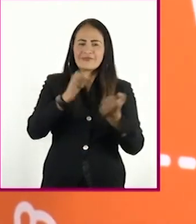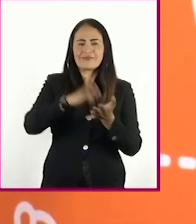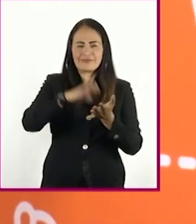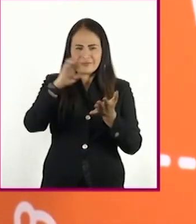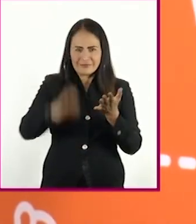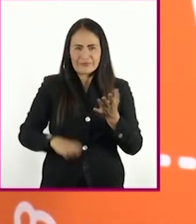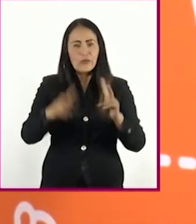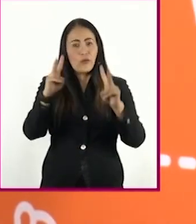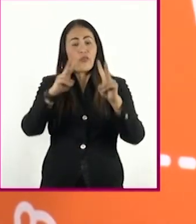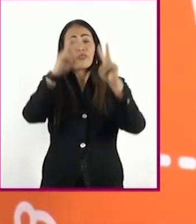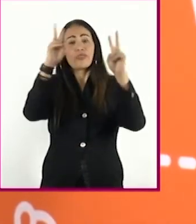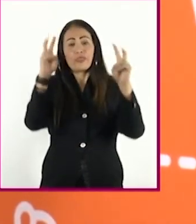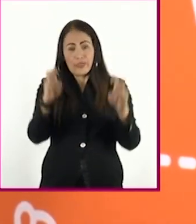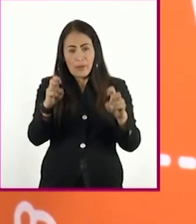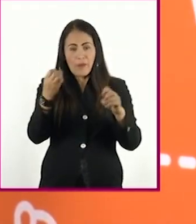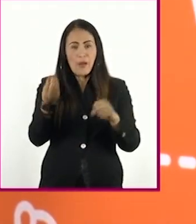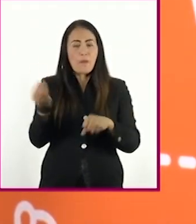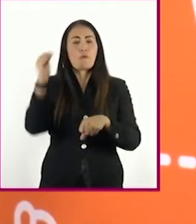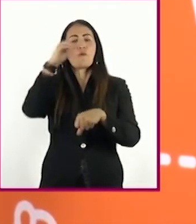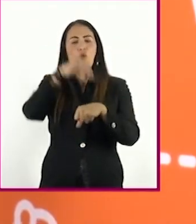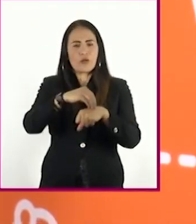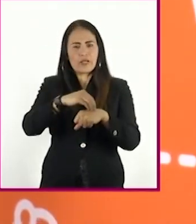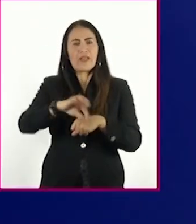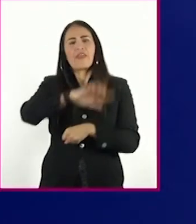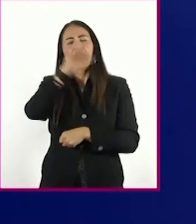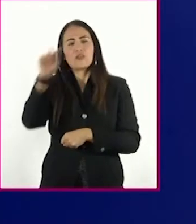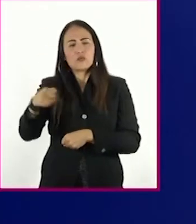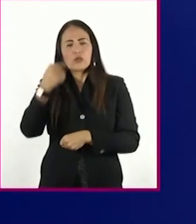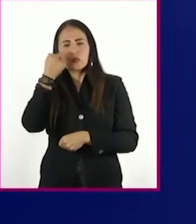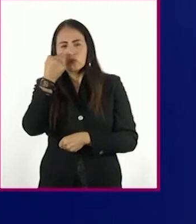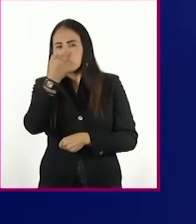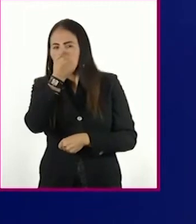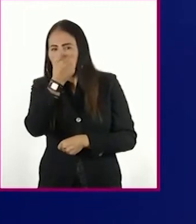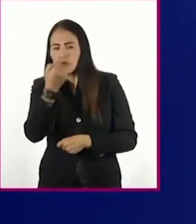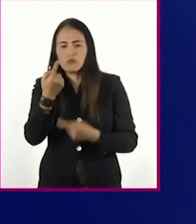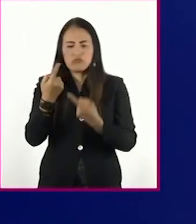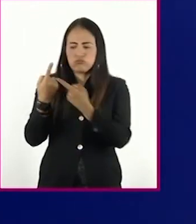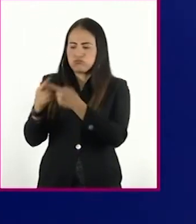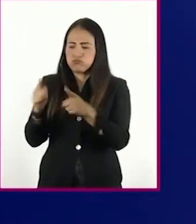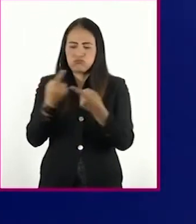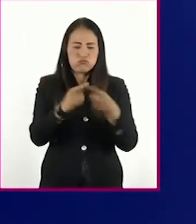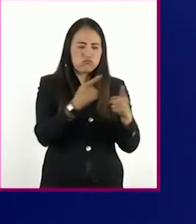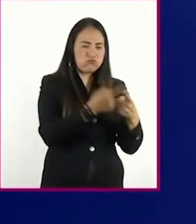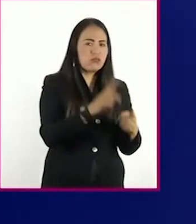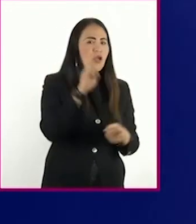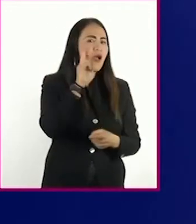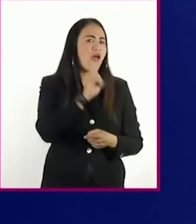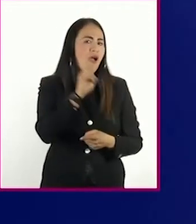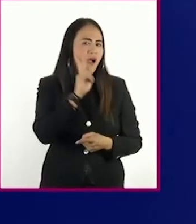tema y vemos qué posturas podemos encontrar. Eso suena interesante y